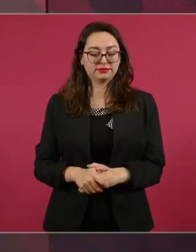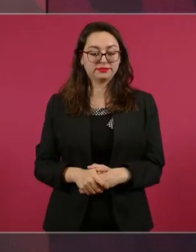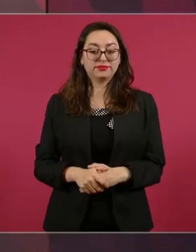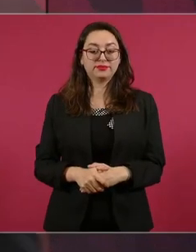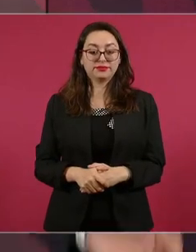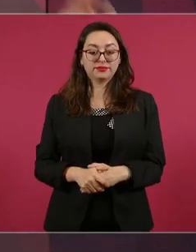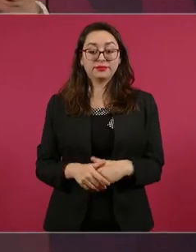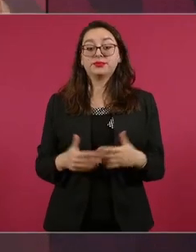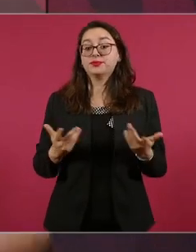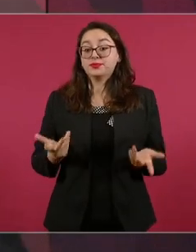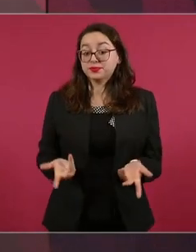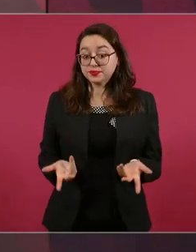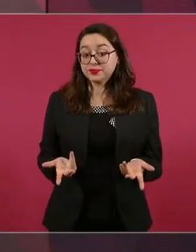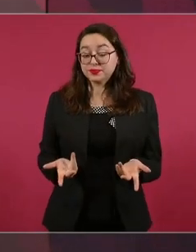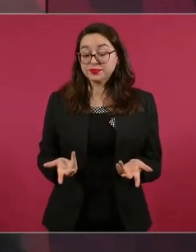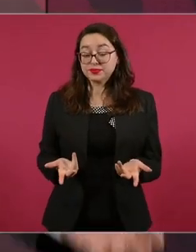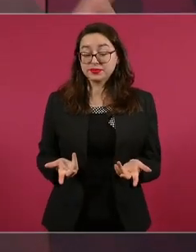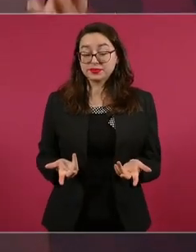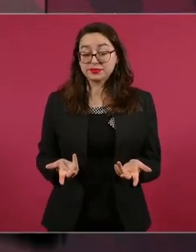Entonces,